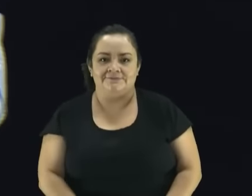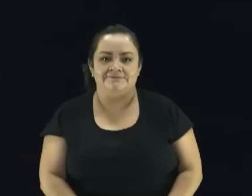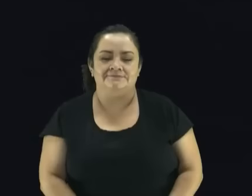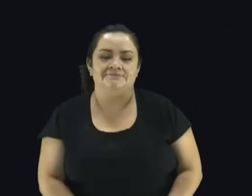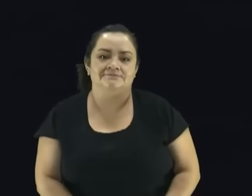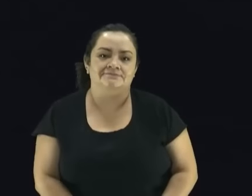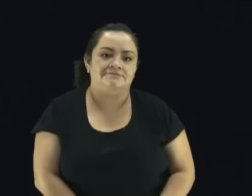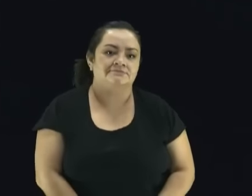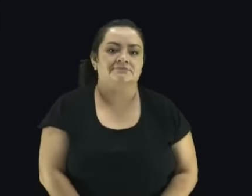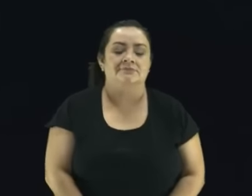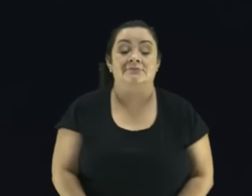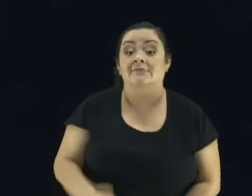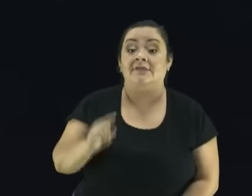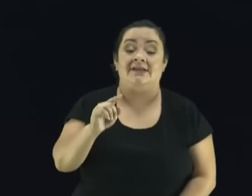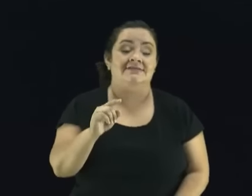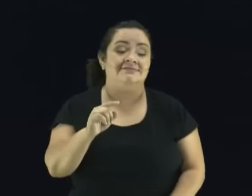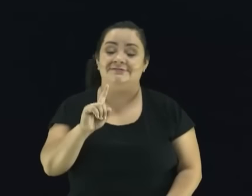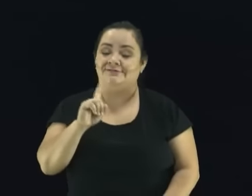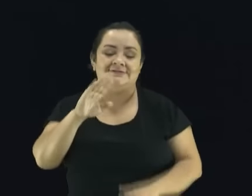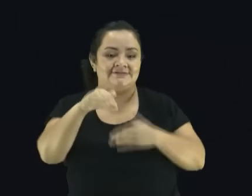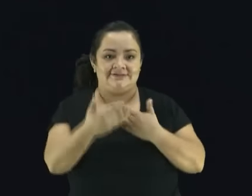eso es de